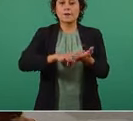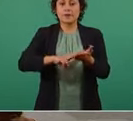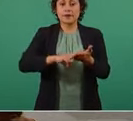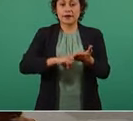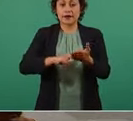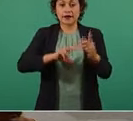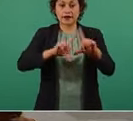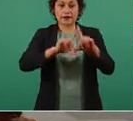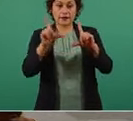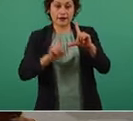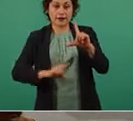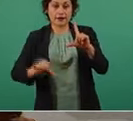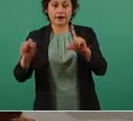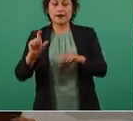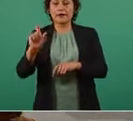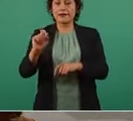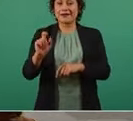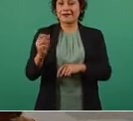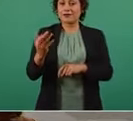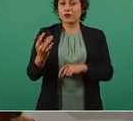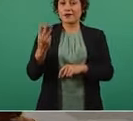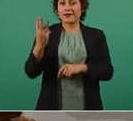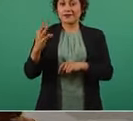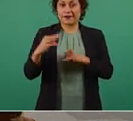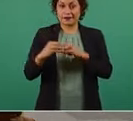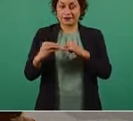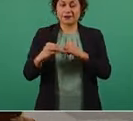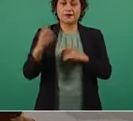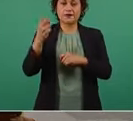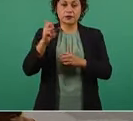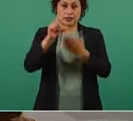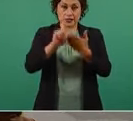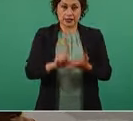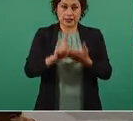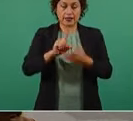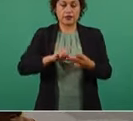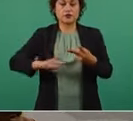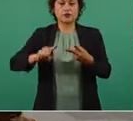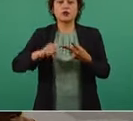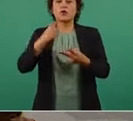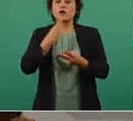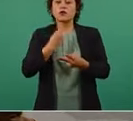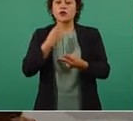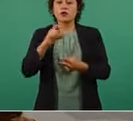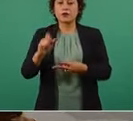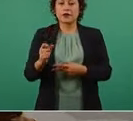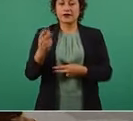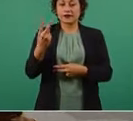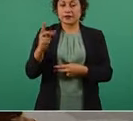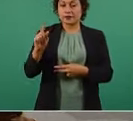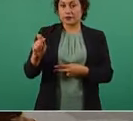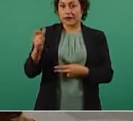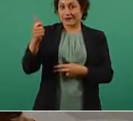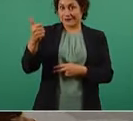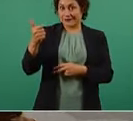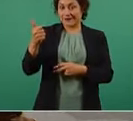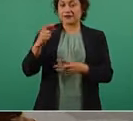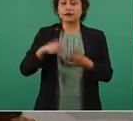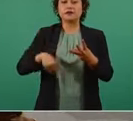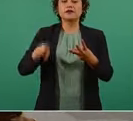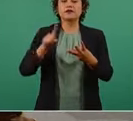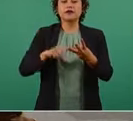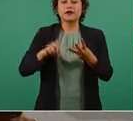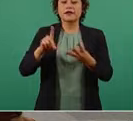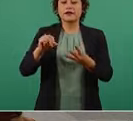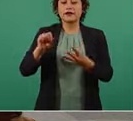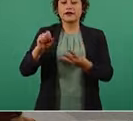de 20 pesos con 53 centavos por litro, la premium de 22 pesos con 26 centavos por litro y el